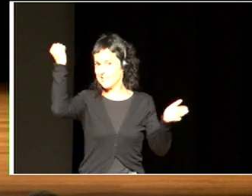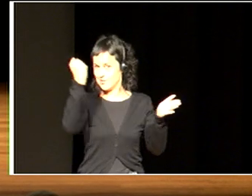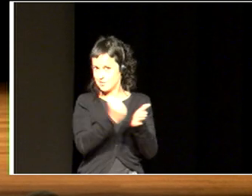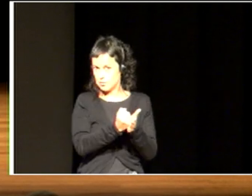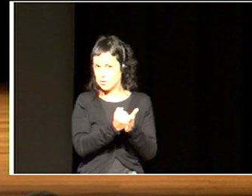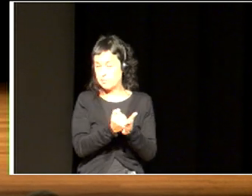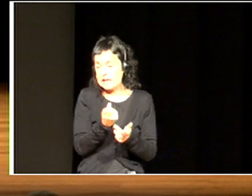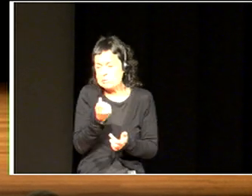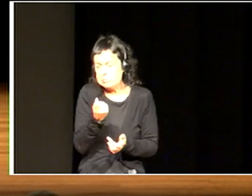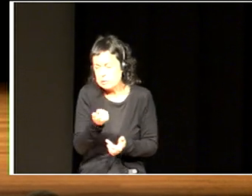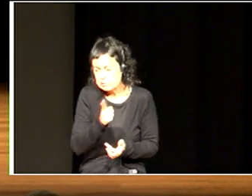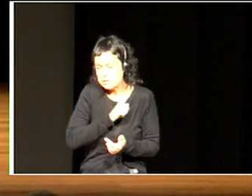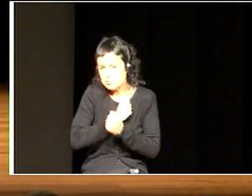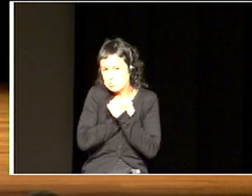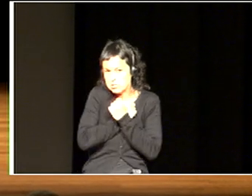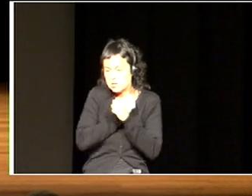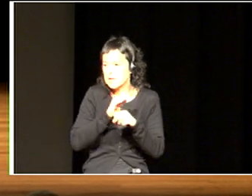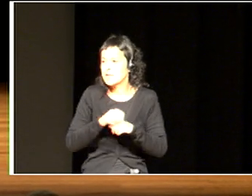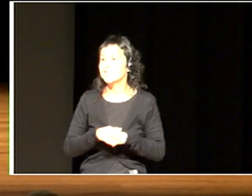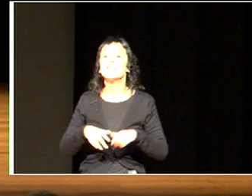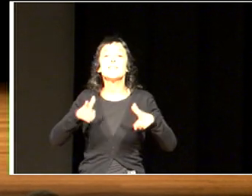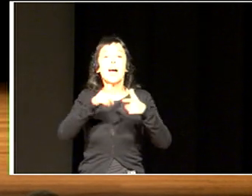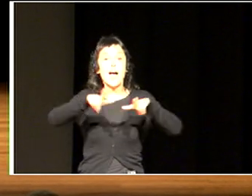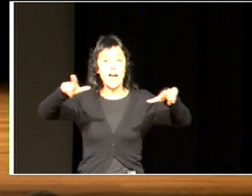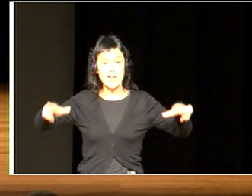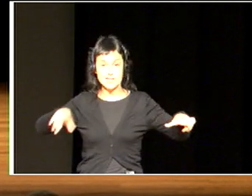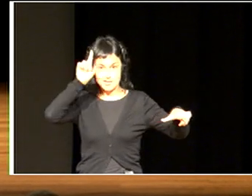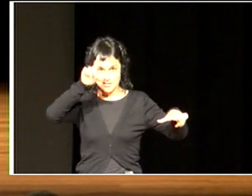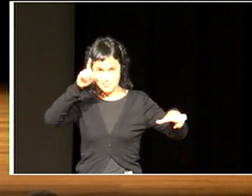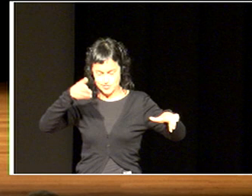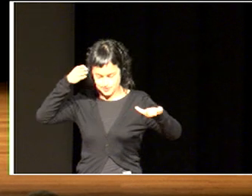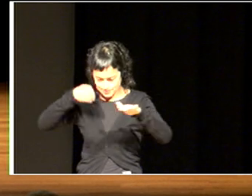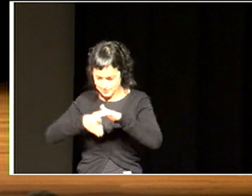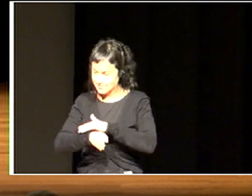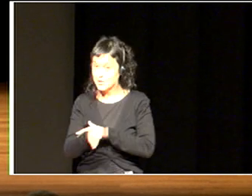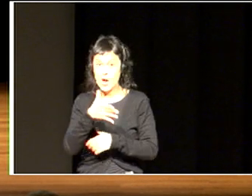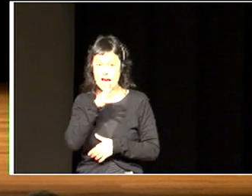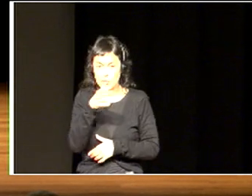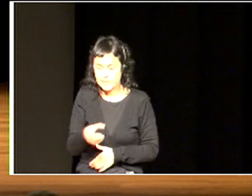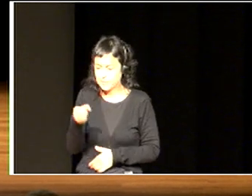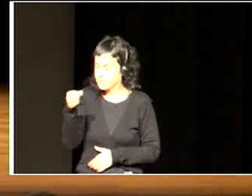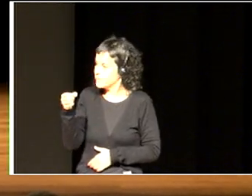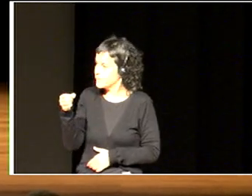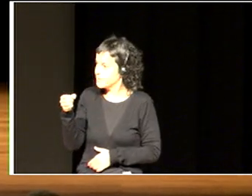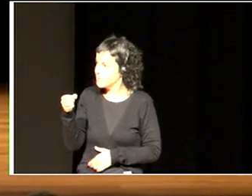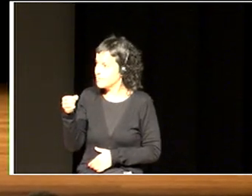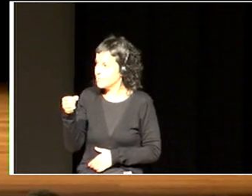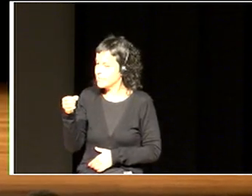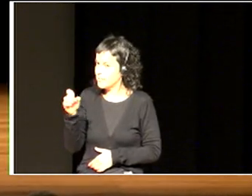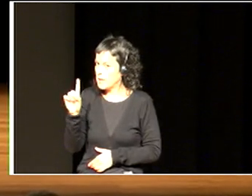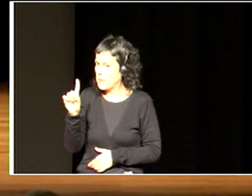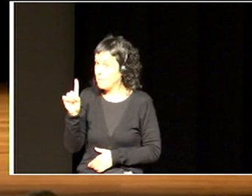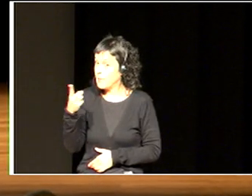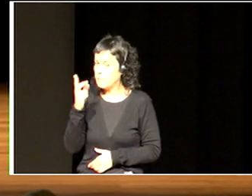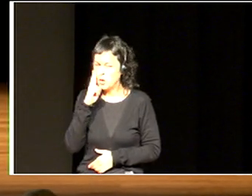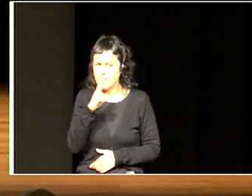quieran un poco un día sabes y entonces llega la sala de profes con una botellita de agua primero miro que esté